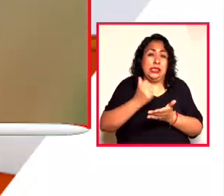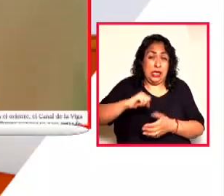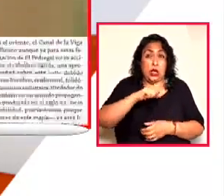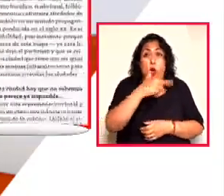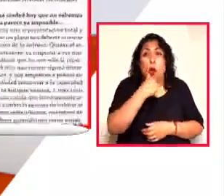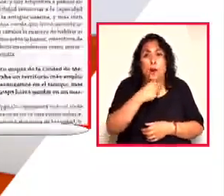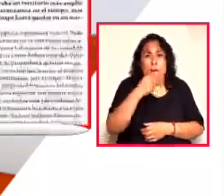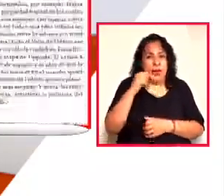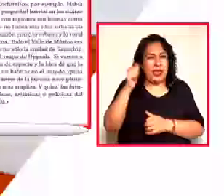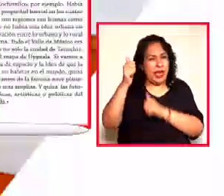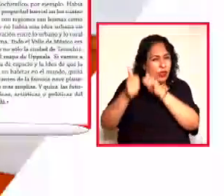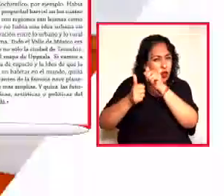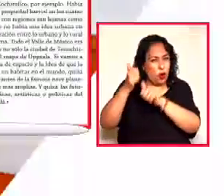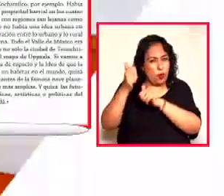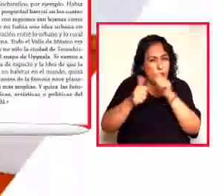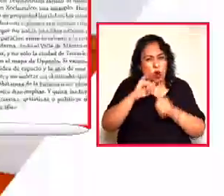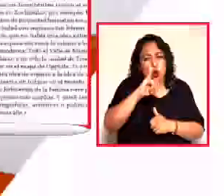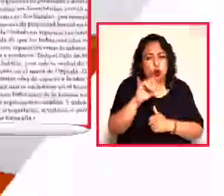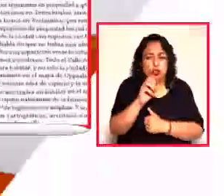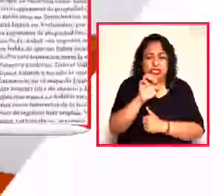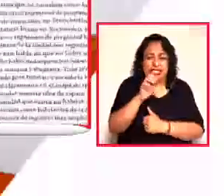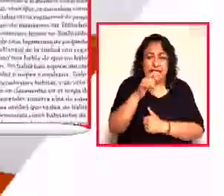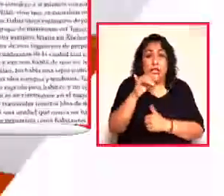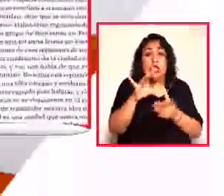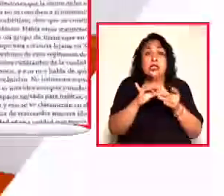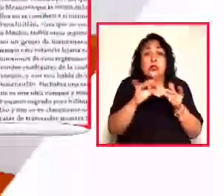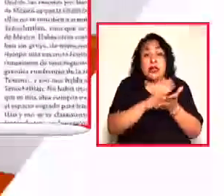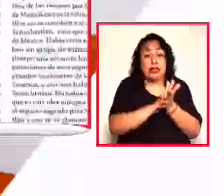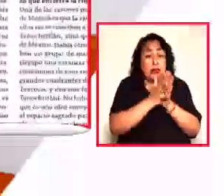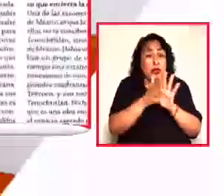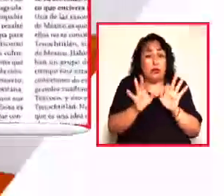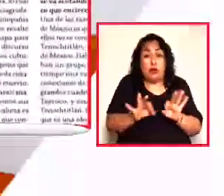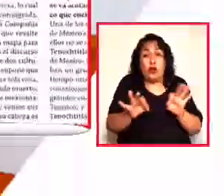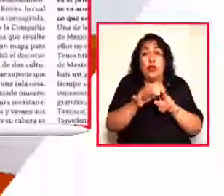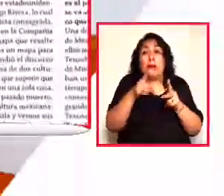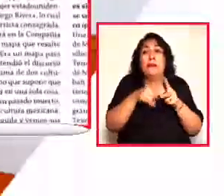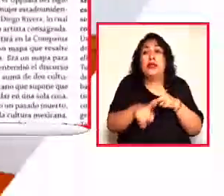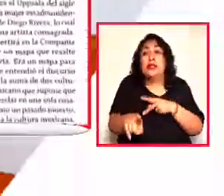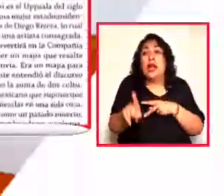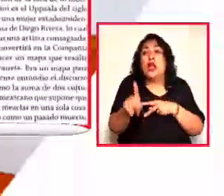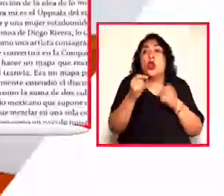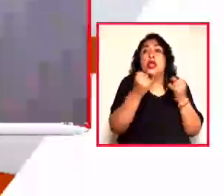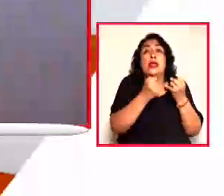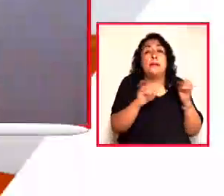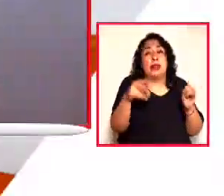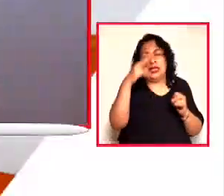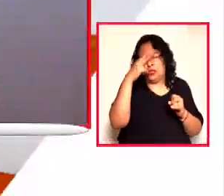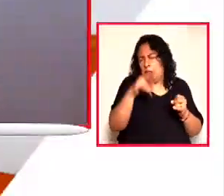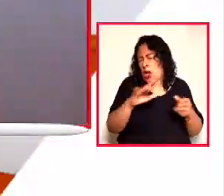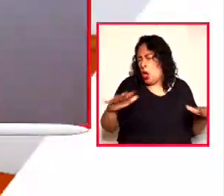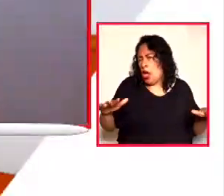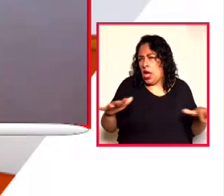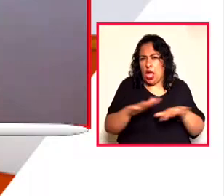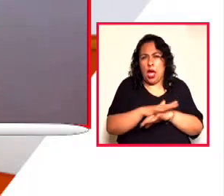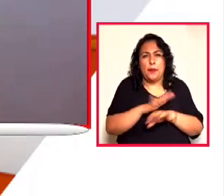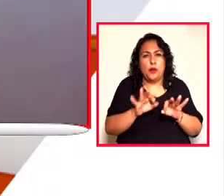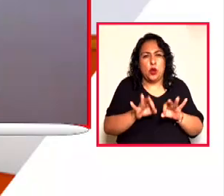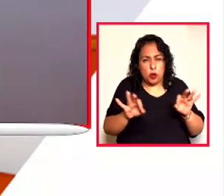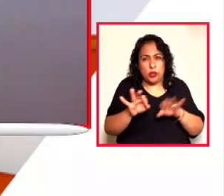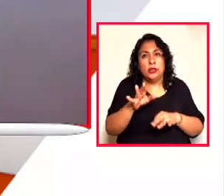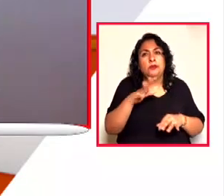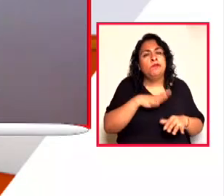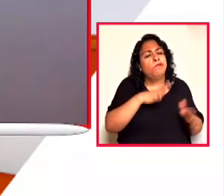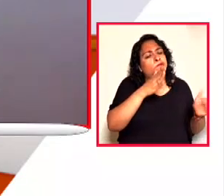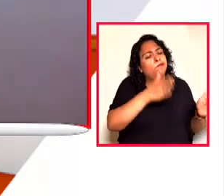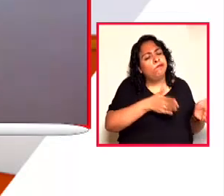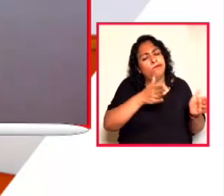Ignacio Lanzagorta explica que las transformaciones más radicales surgieron a partir de la independencia de México. Y hacemos un recorrido por